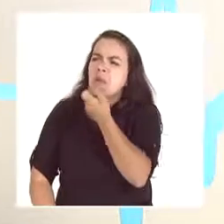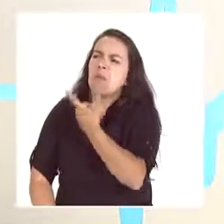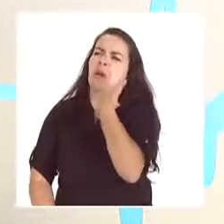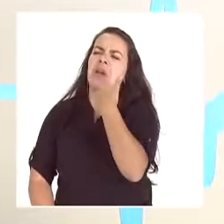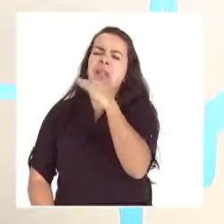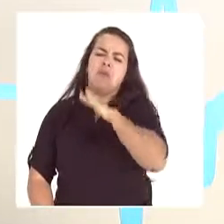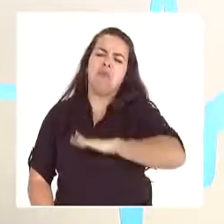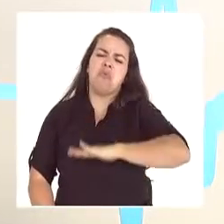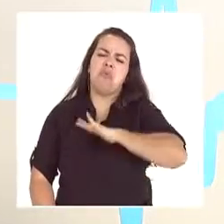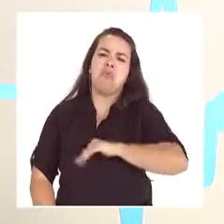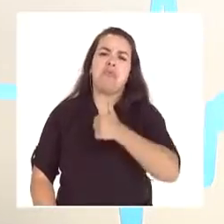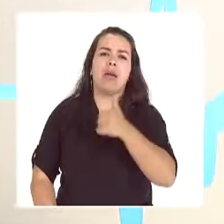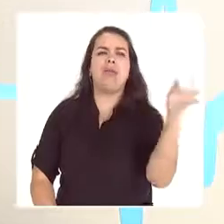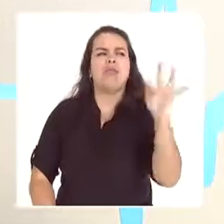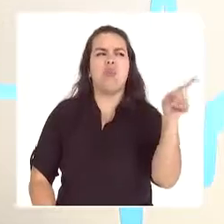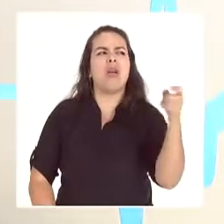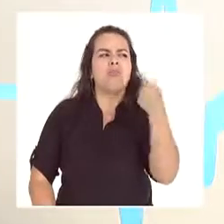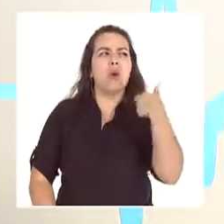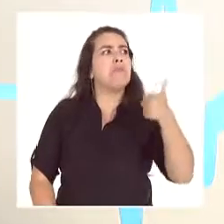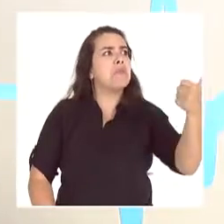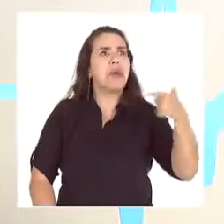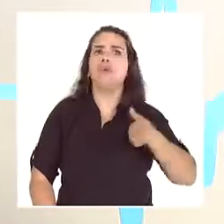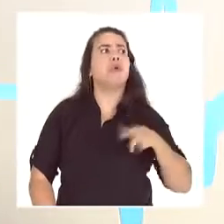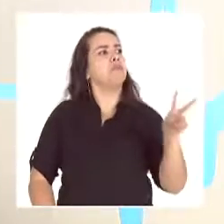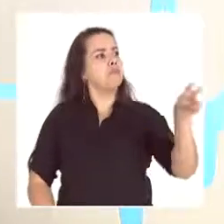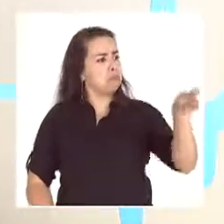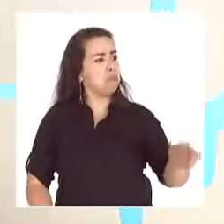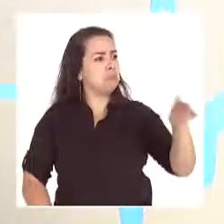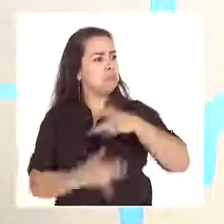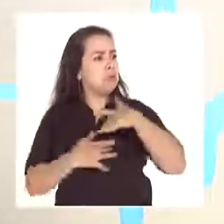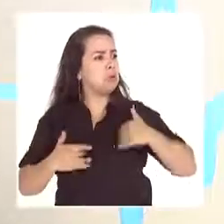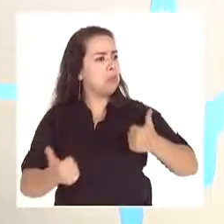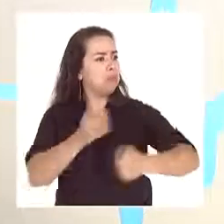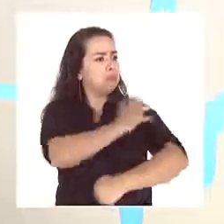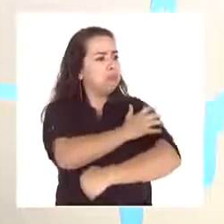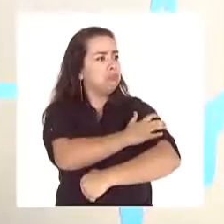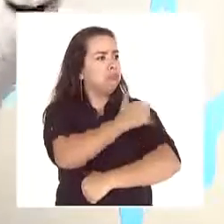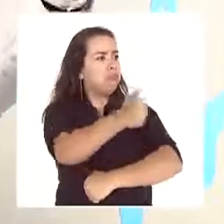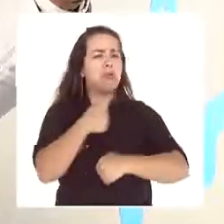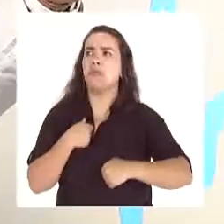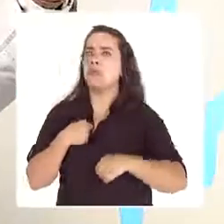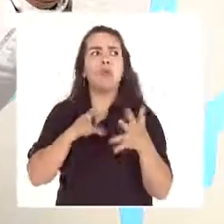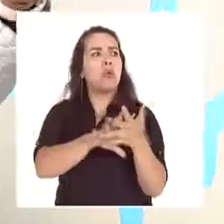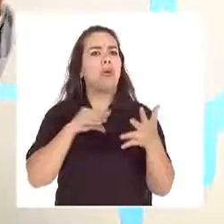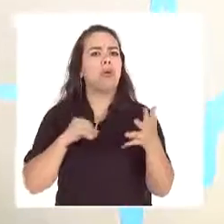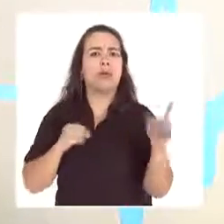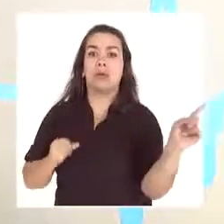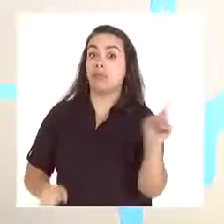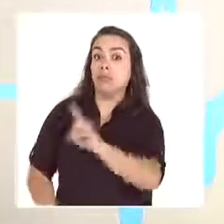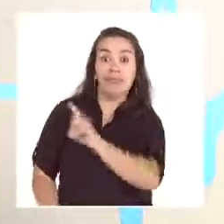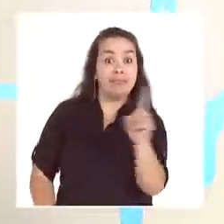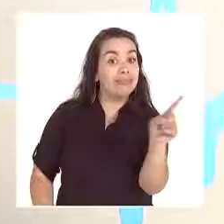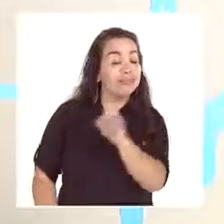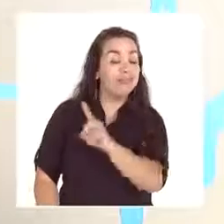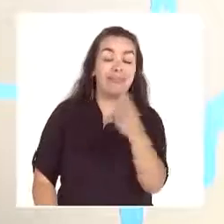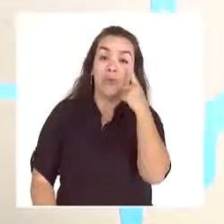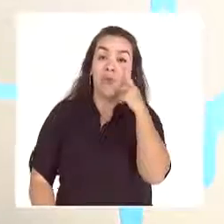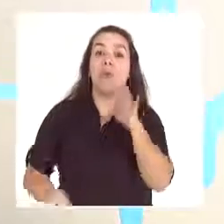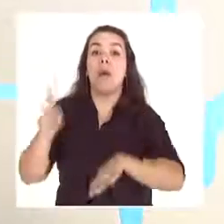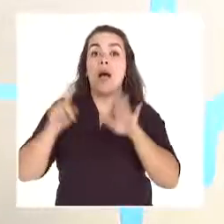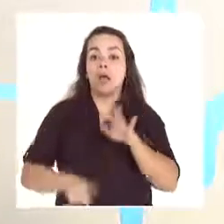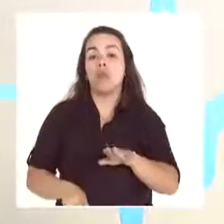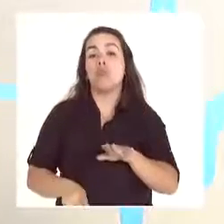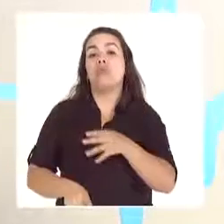la hipertensión mi tío. Porque como lo explicó muy bien, hay hipertensión y hay hipertensión. Algunos